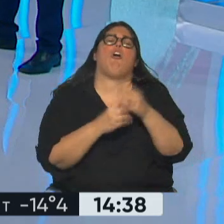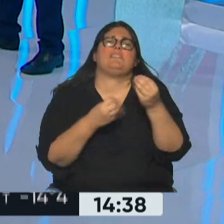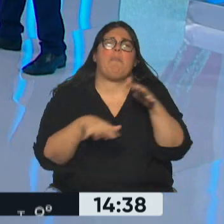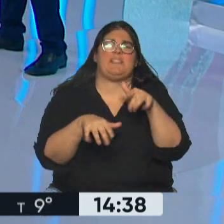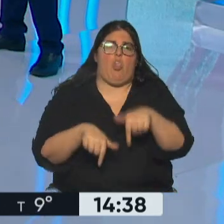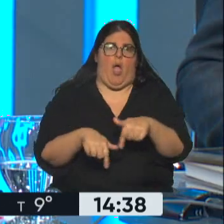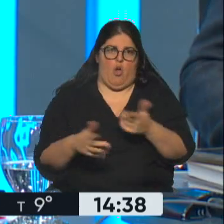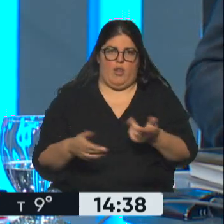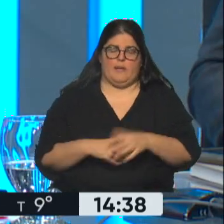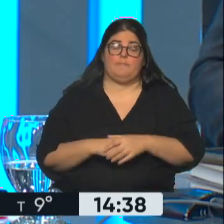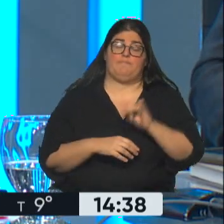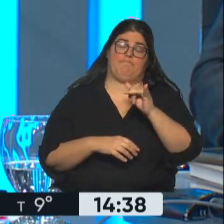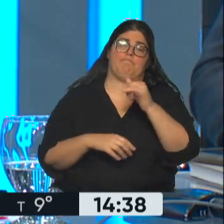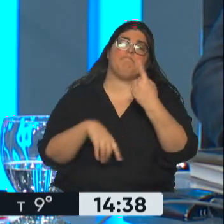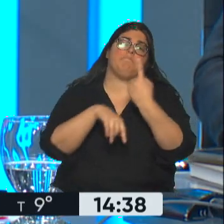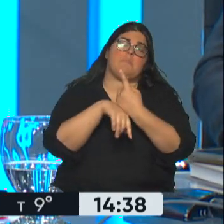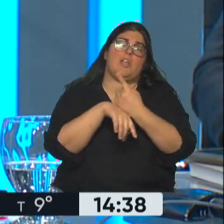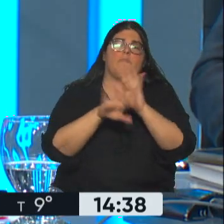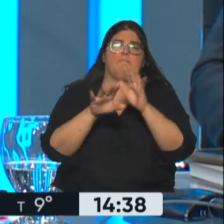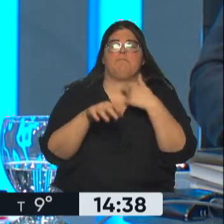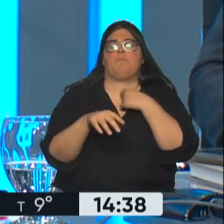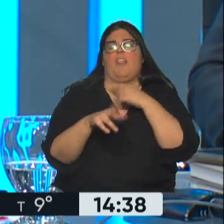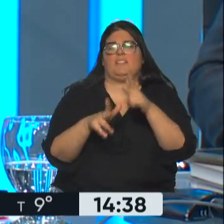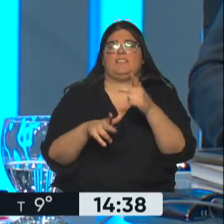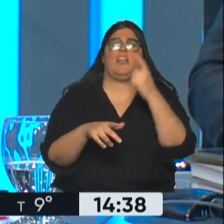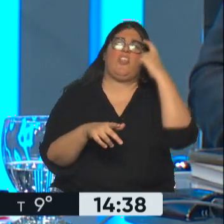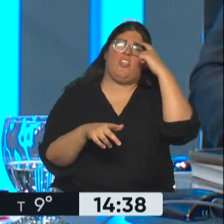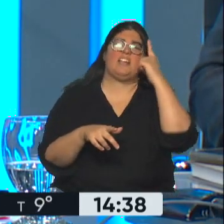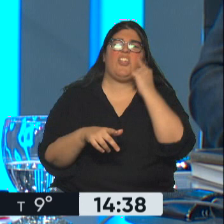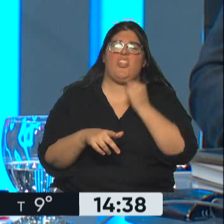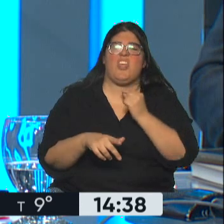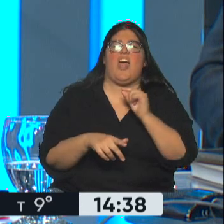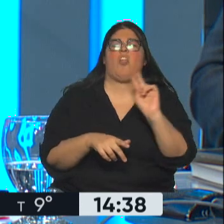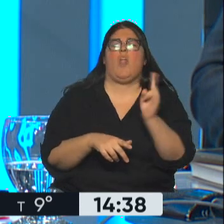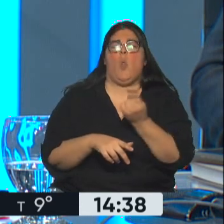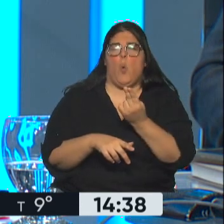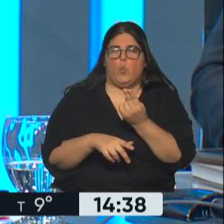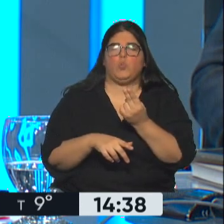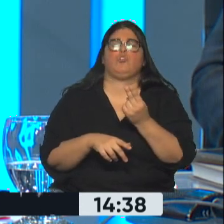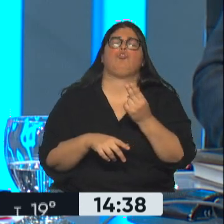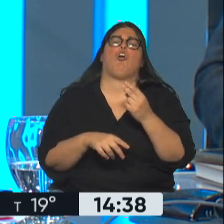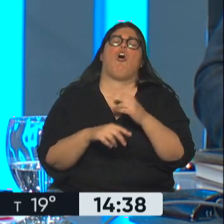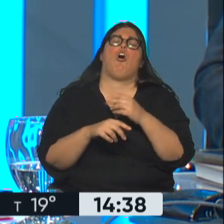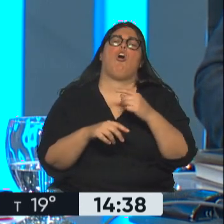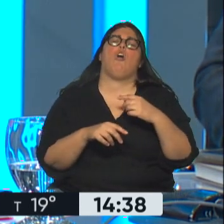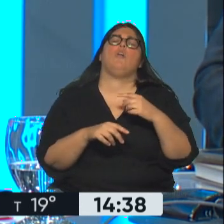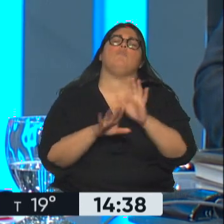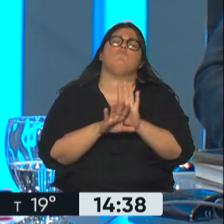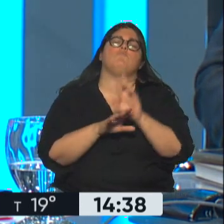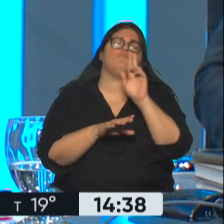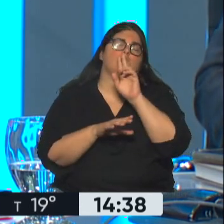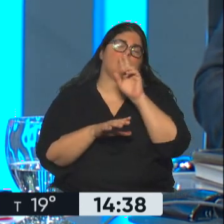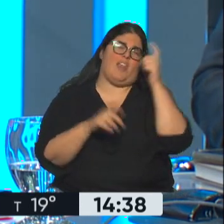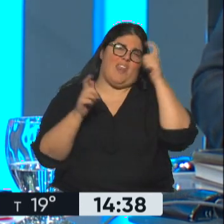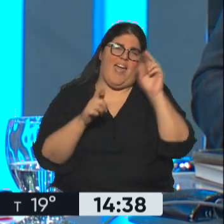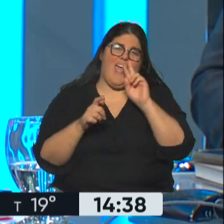ahora. Sí, primero, bueno, decir estos 10 días, ¿no?, de luto, sí, en los cuales se traslada el féretro de la reina y demás, un